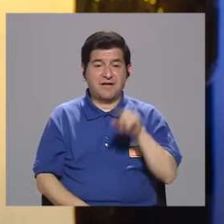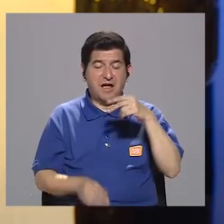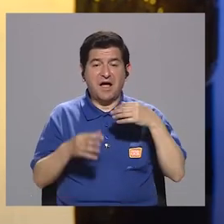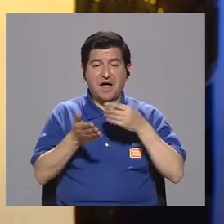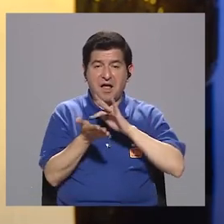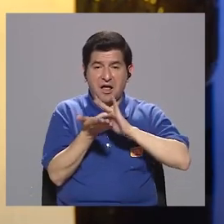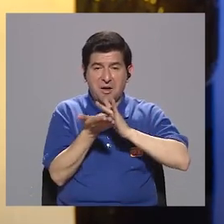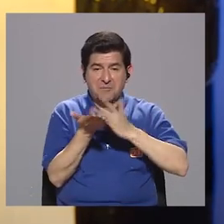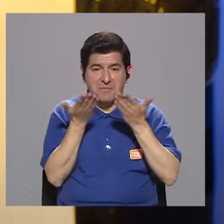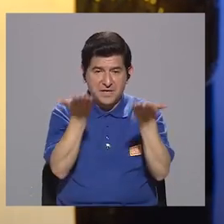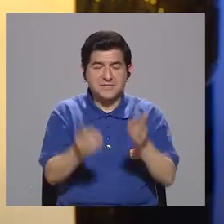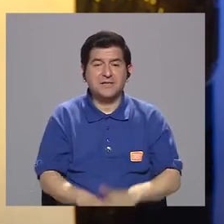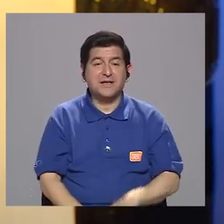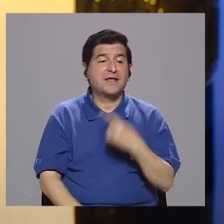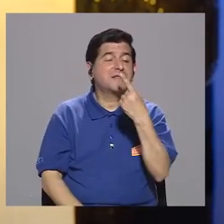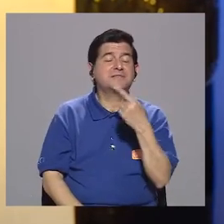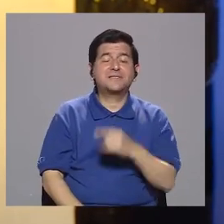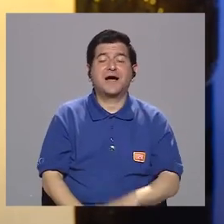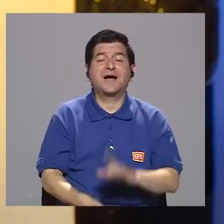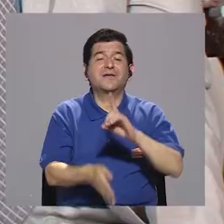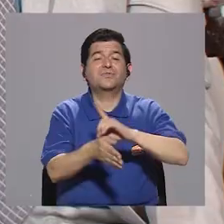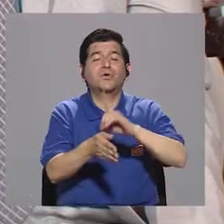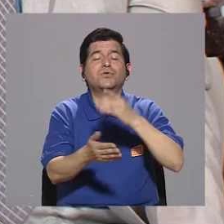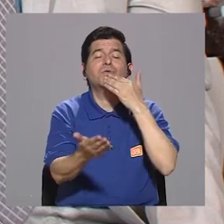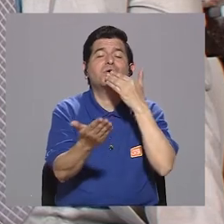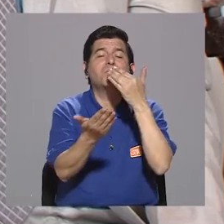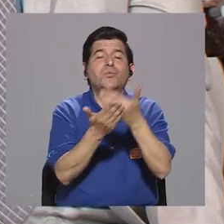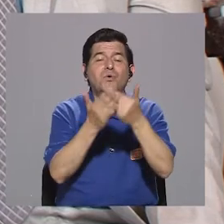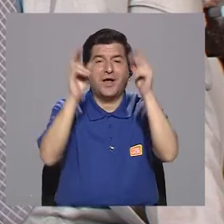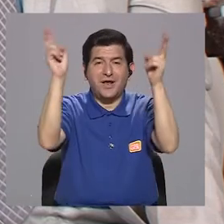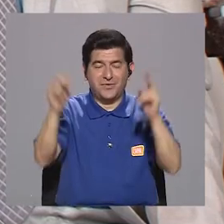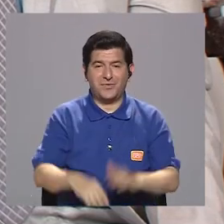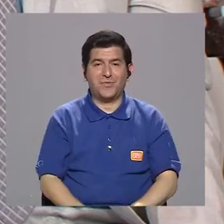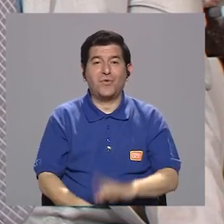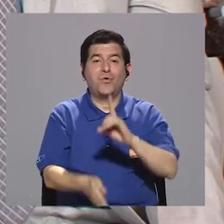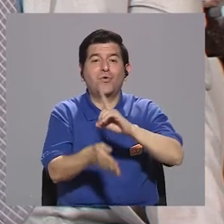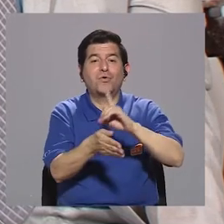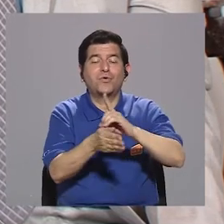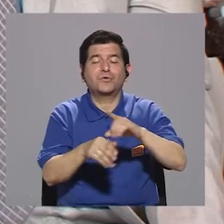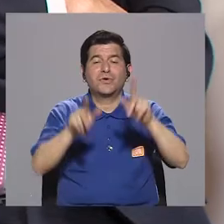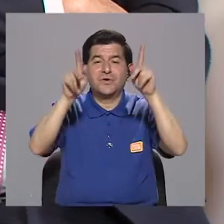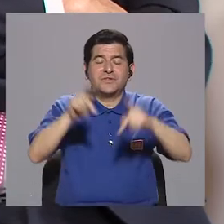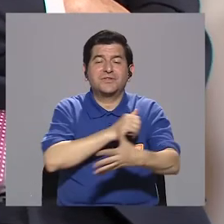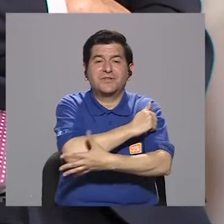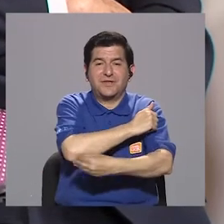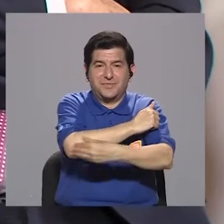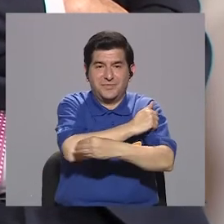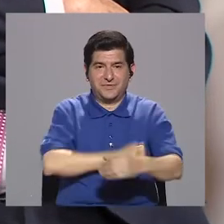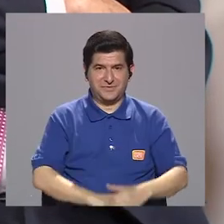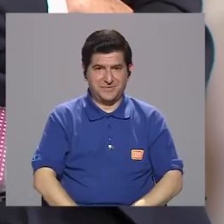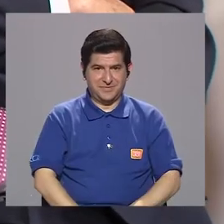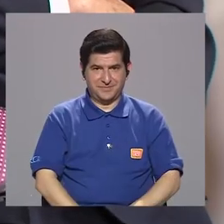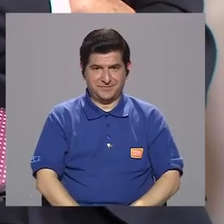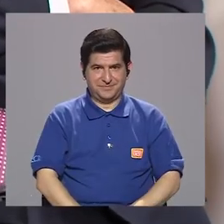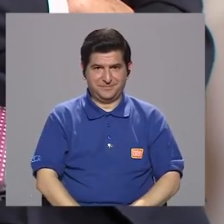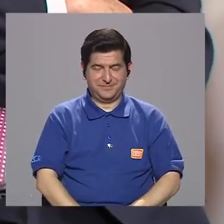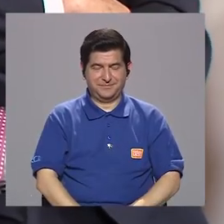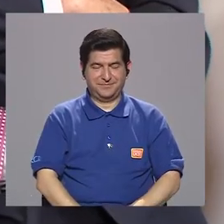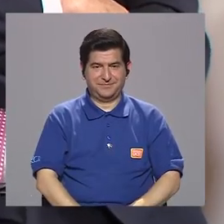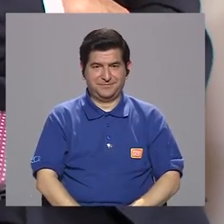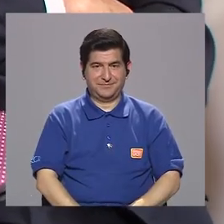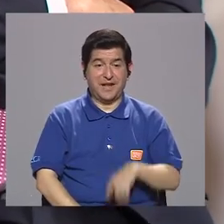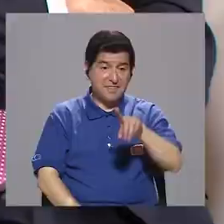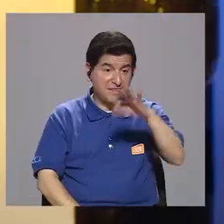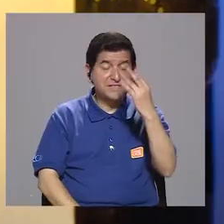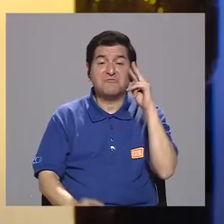llamara el doctor bueno. Era el médico de los pobres. El doctor bueno o el doctor de los pobres. Sí,